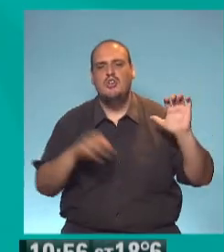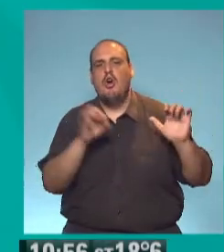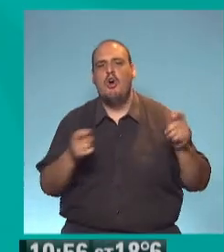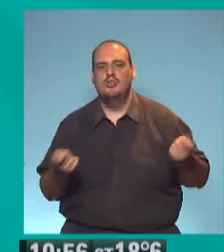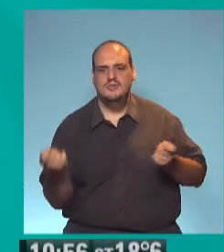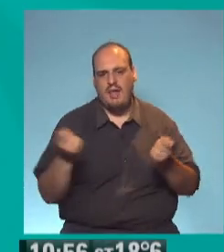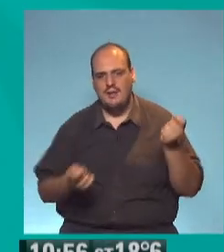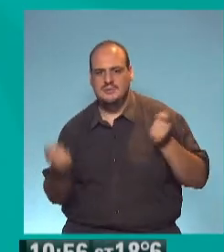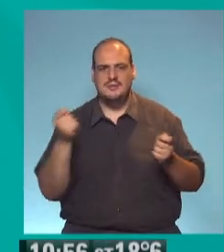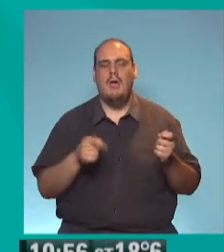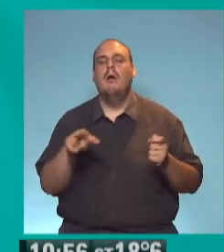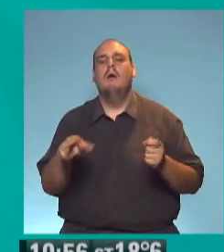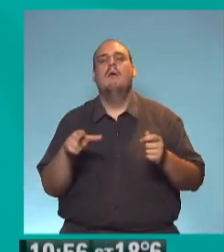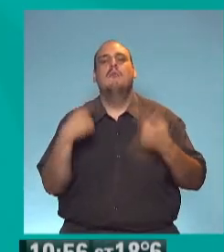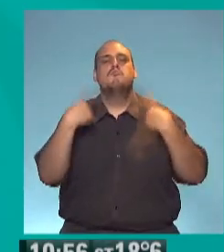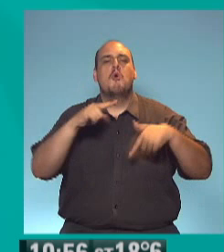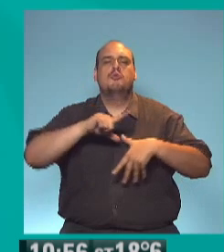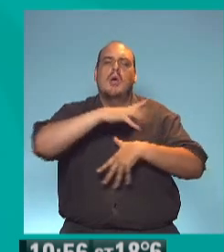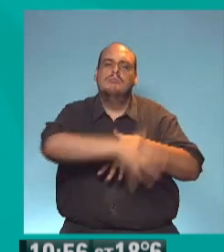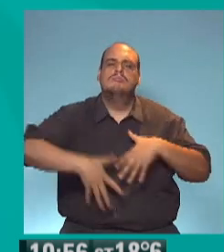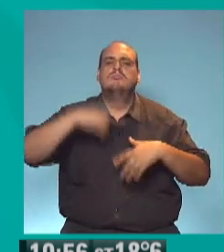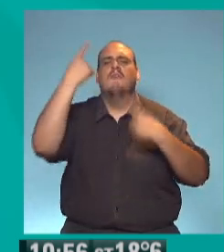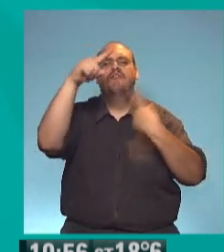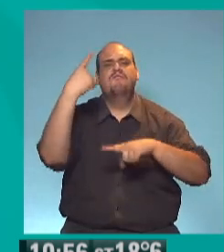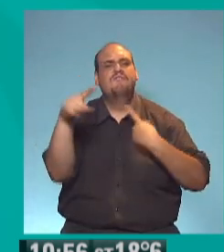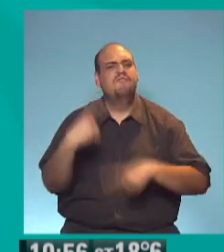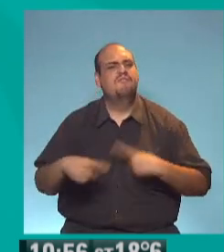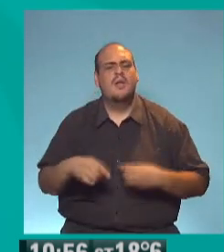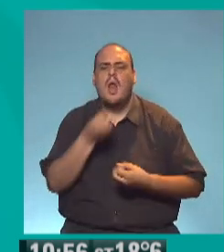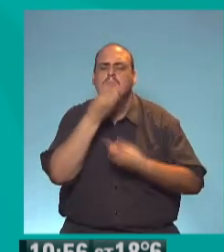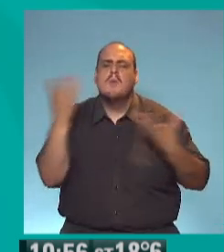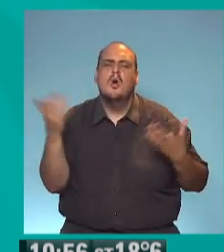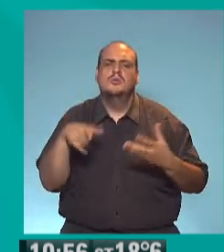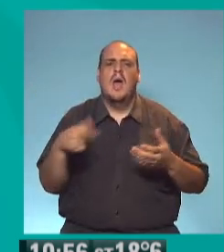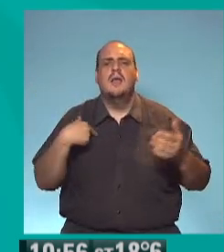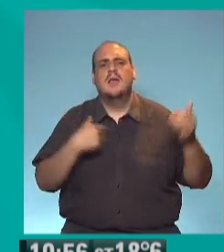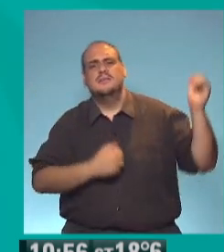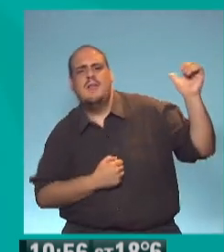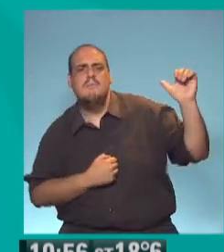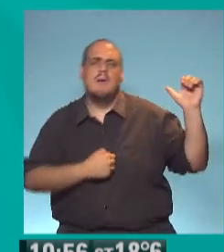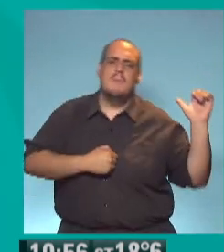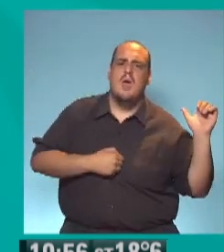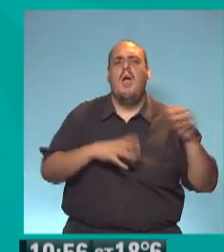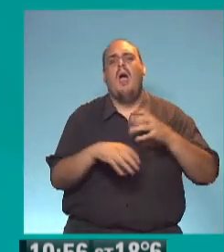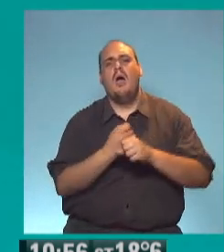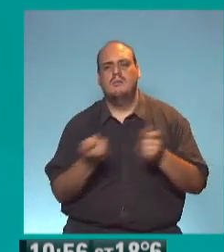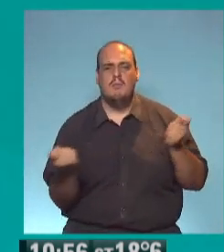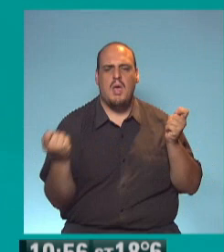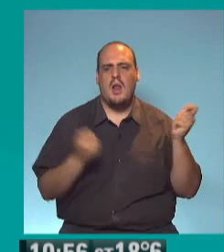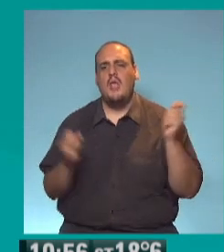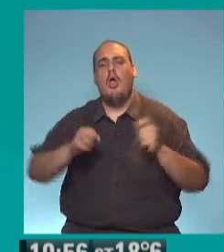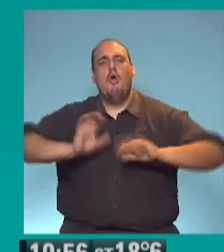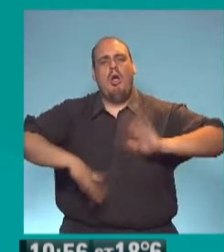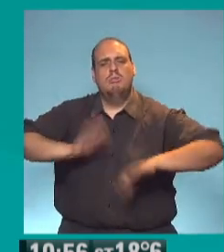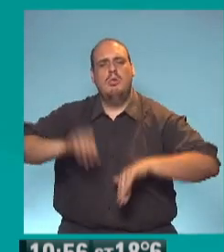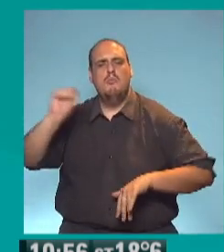La música latinoamericana es variada y hermosa, desde el chamamé hasta el merengue o el candombe uruguayo. Sí,